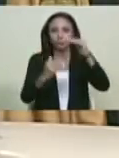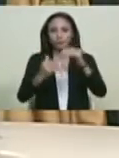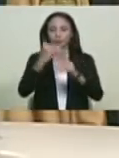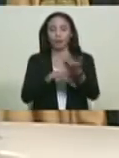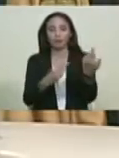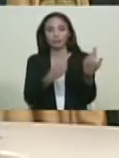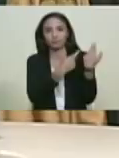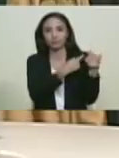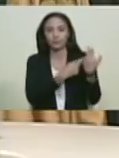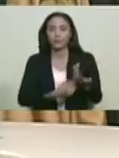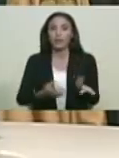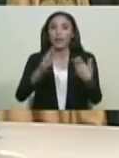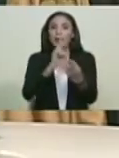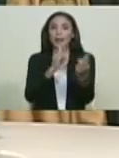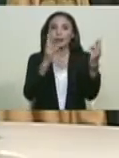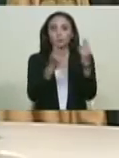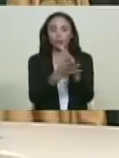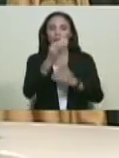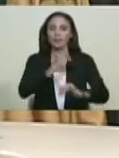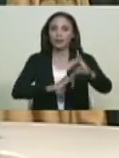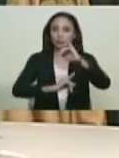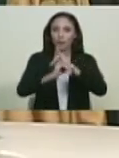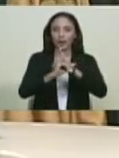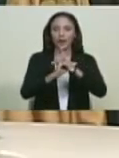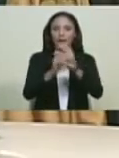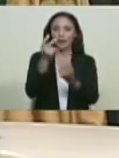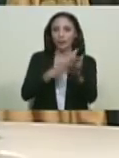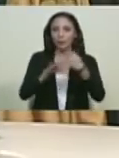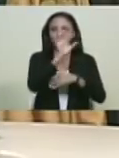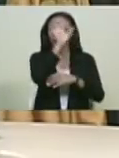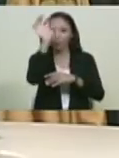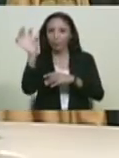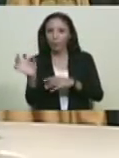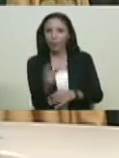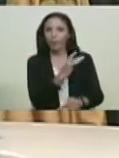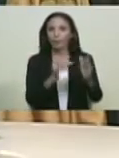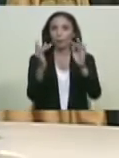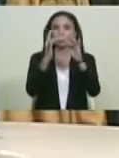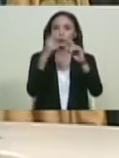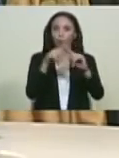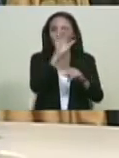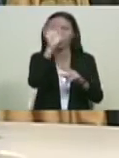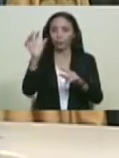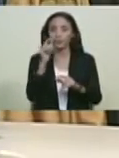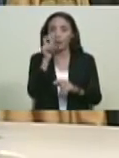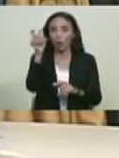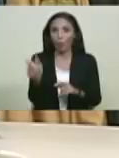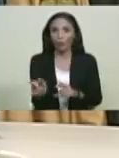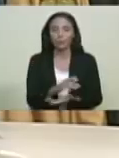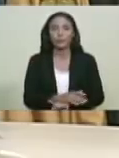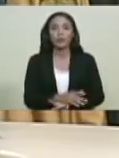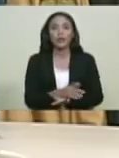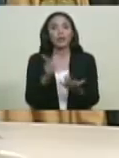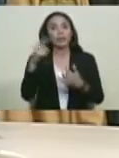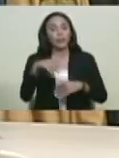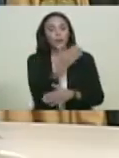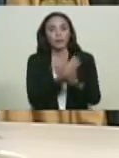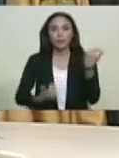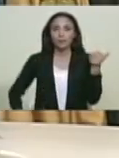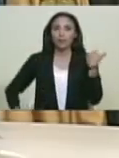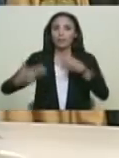y de las relaciones internacionales del campo de la economía doctor simón ser va al presidente de pedevesa